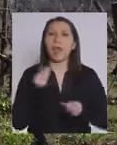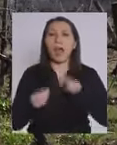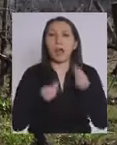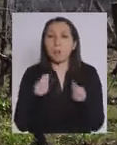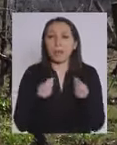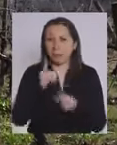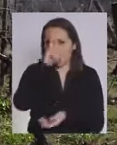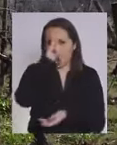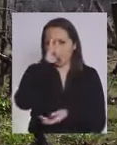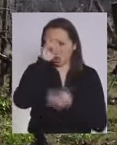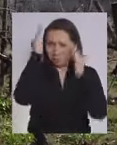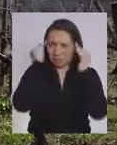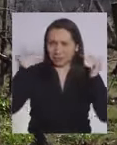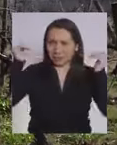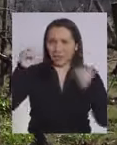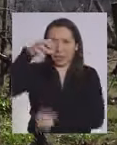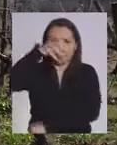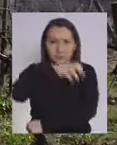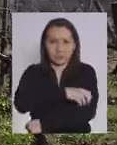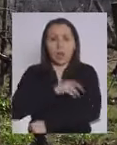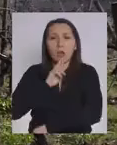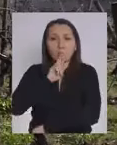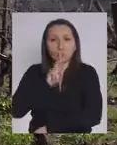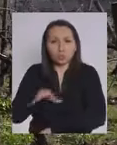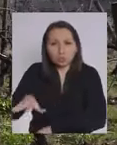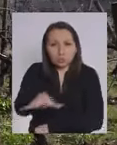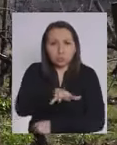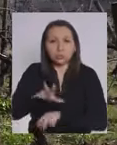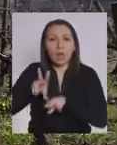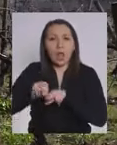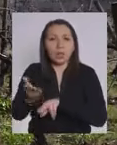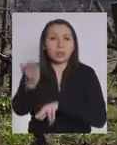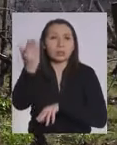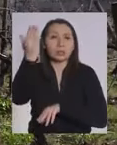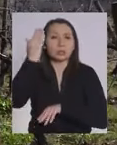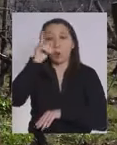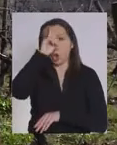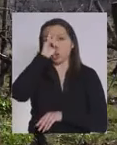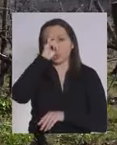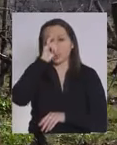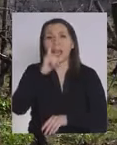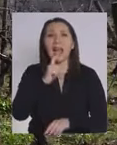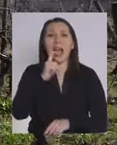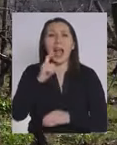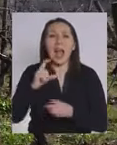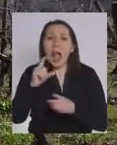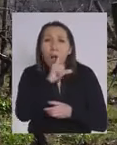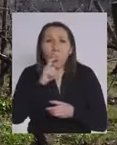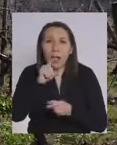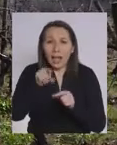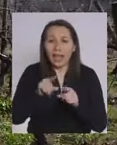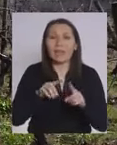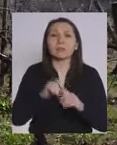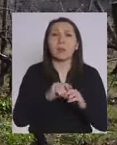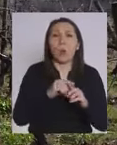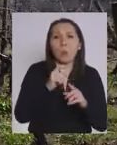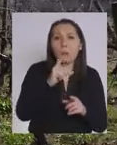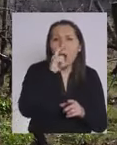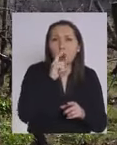hospitales de la región especialmente de la zona sur hay una antigua aspiración del hospital de cauquenes de constitución y de parral